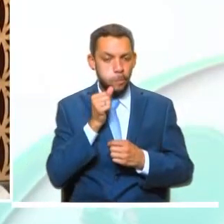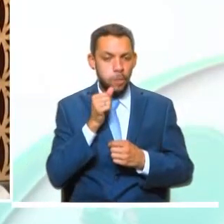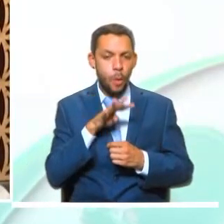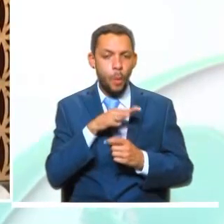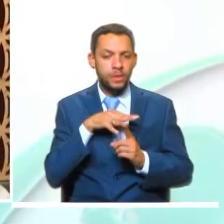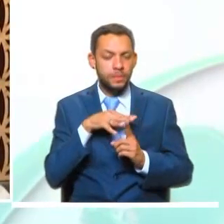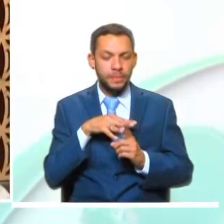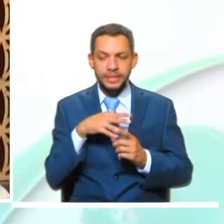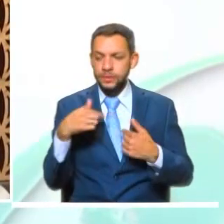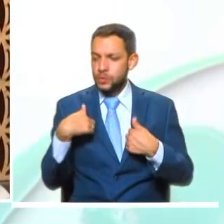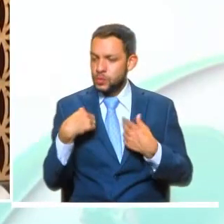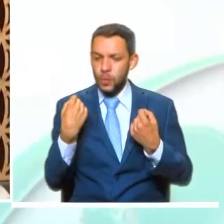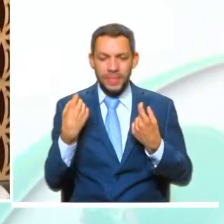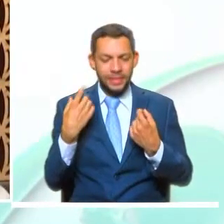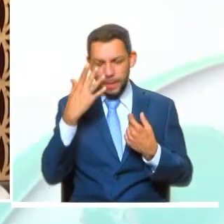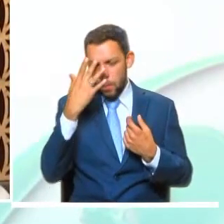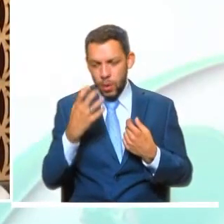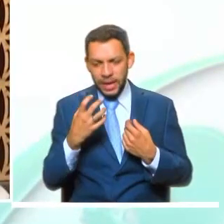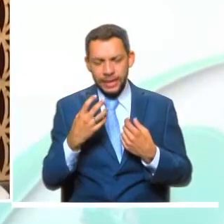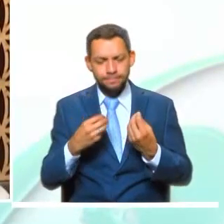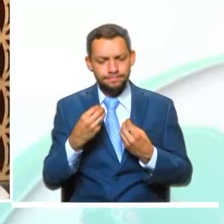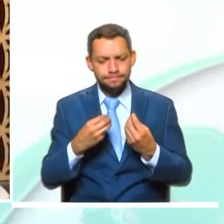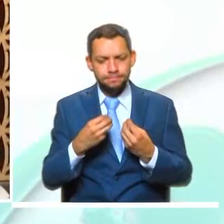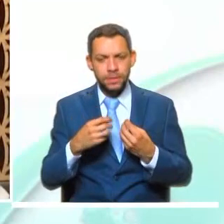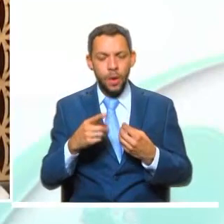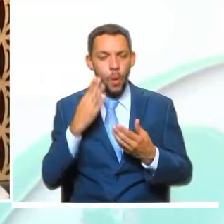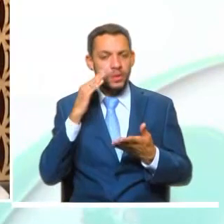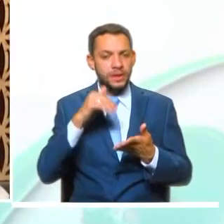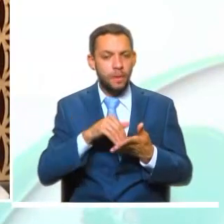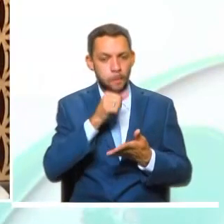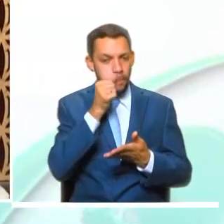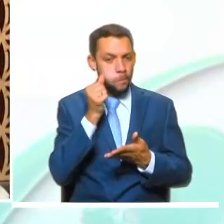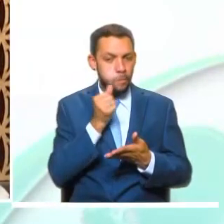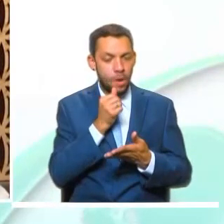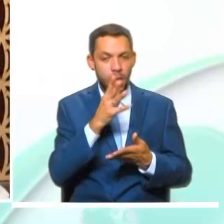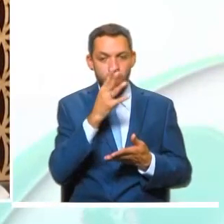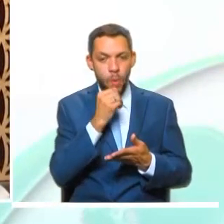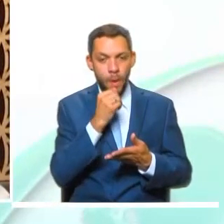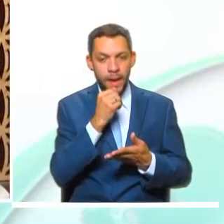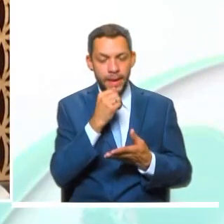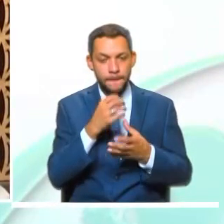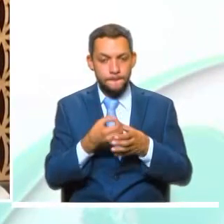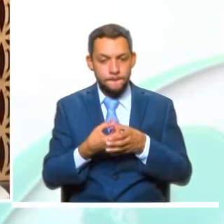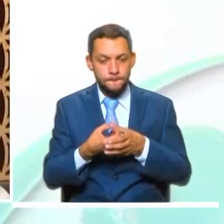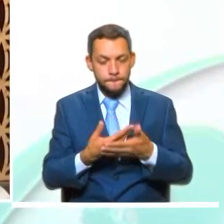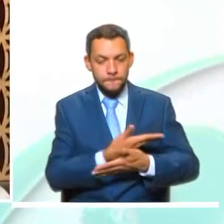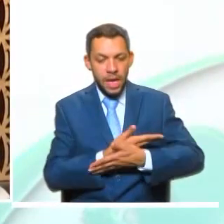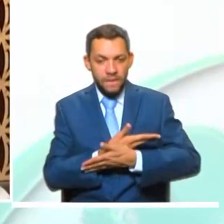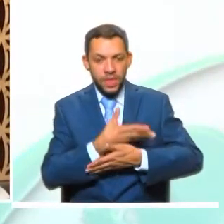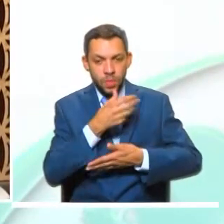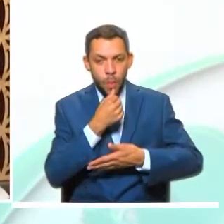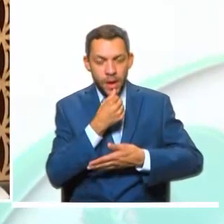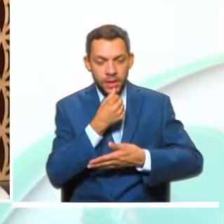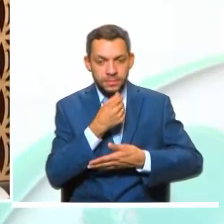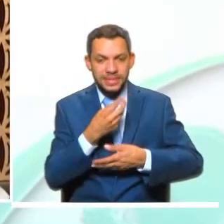saben las causas después quede nuevamente y no hubo embrión solo bolsa que tendría que hacer para volver